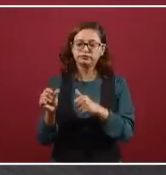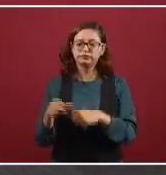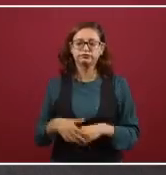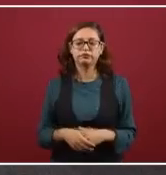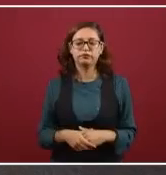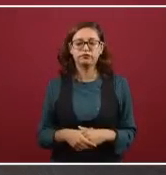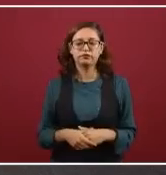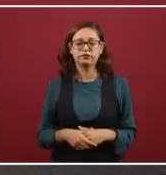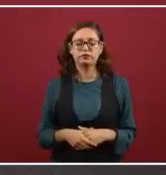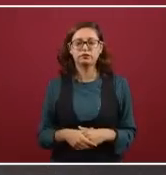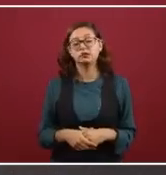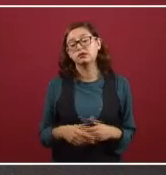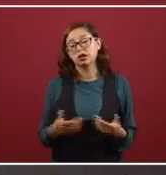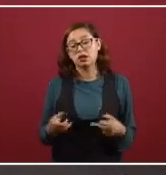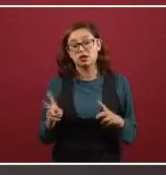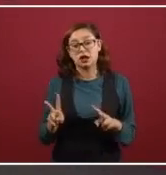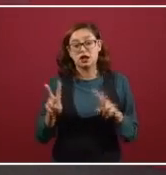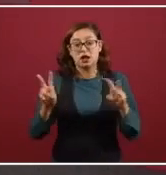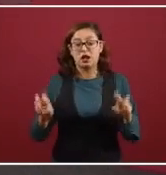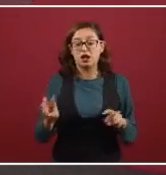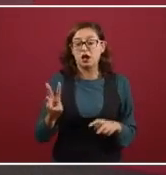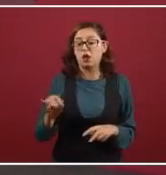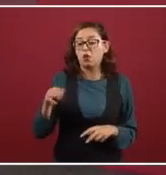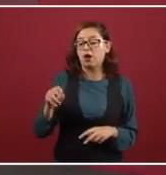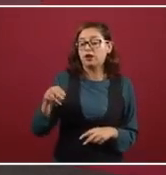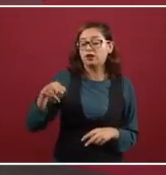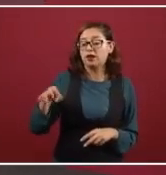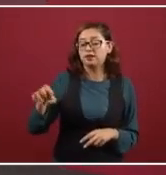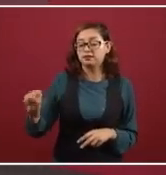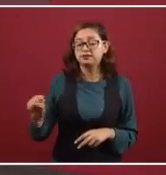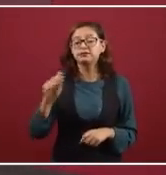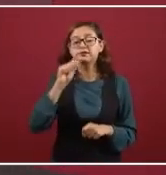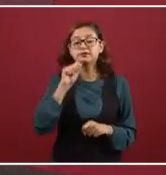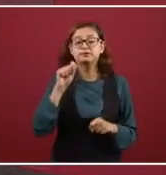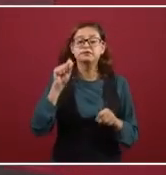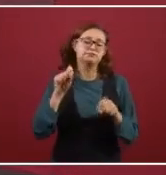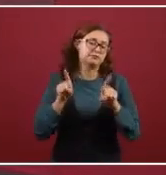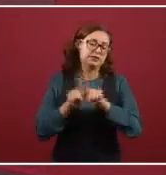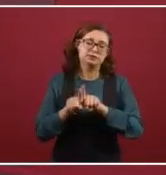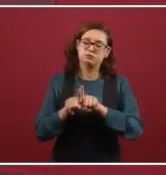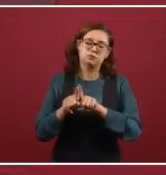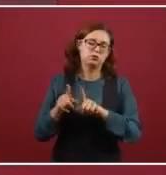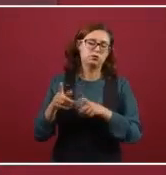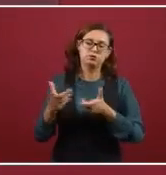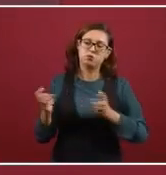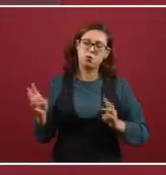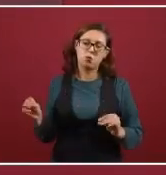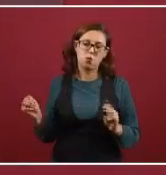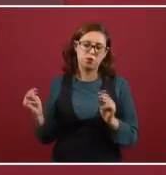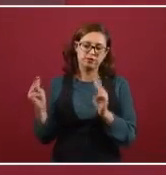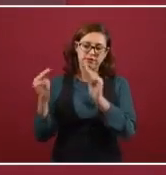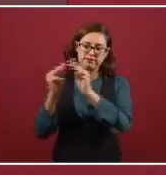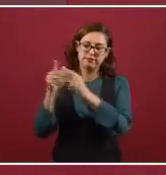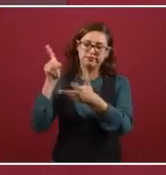esto de Guaymas, lo que tiene que ver con minas que están